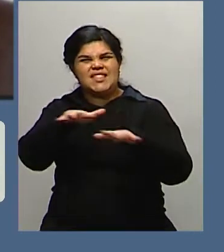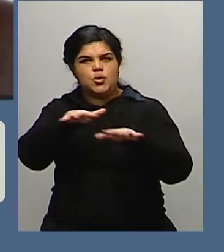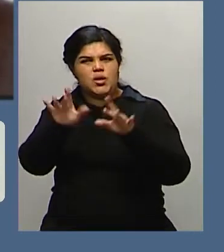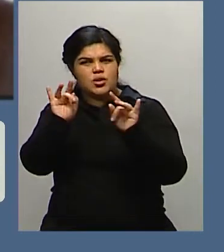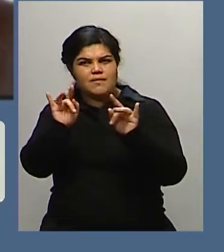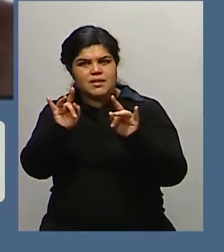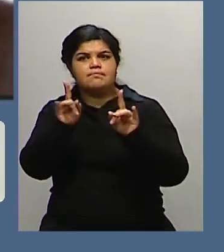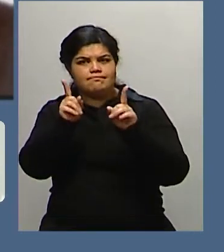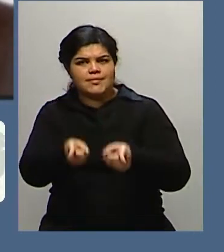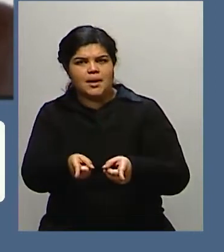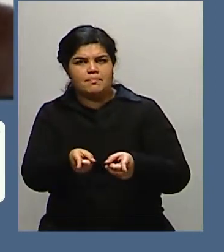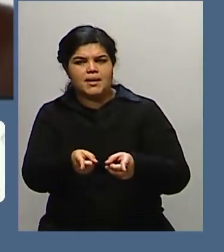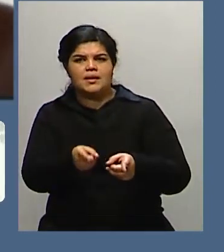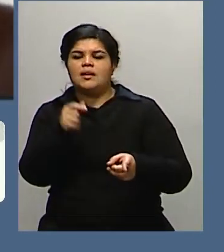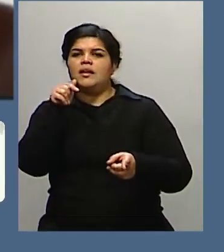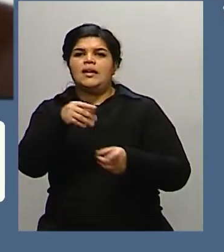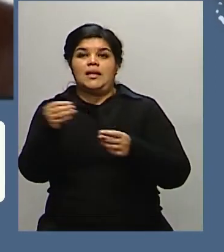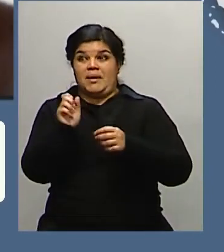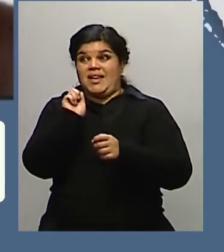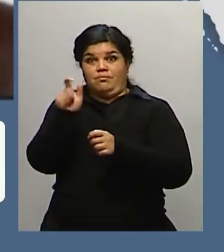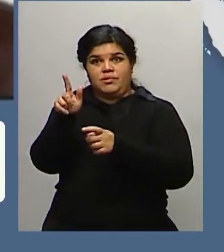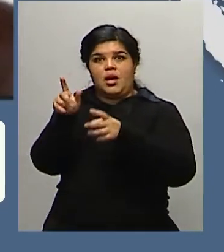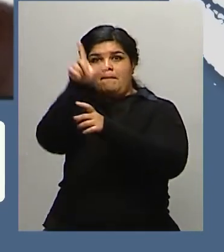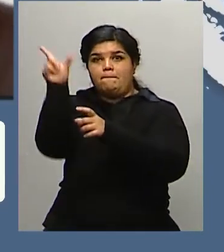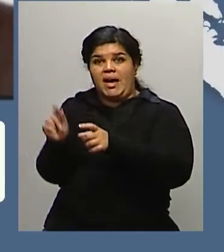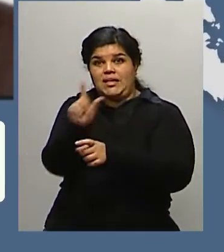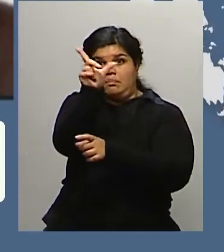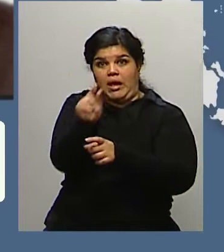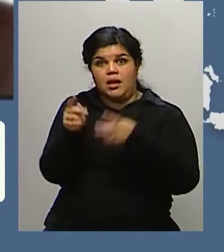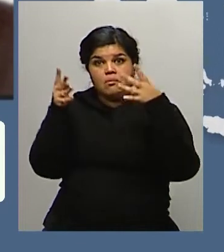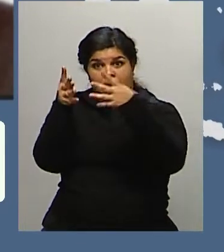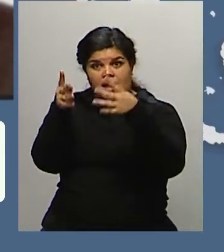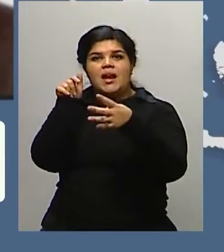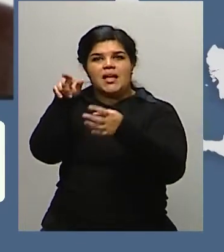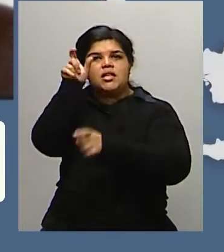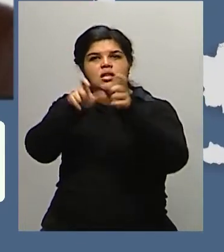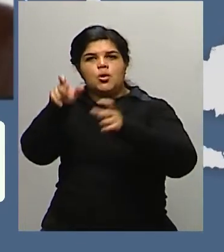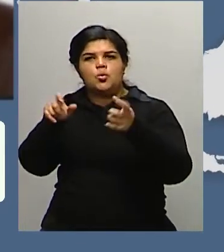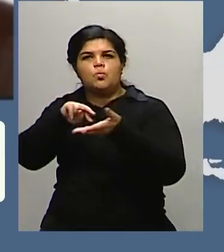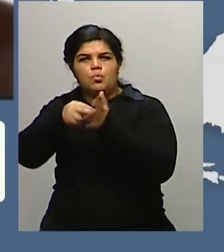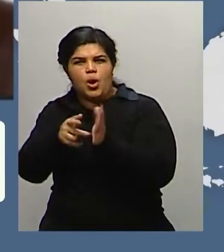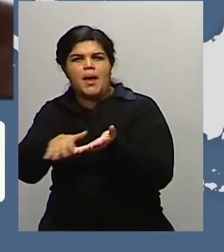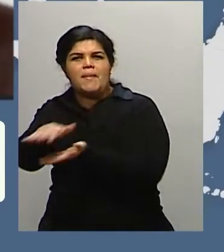tener repercusiones dramáticas en África, particularmente,